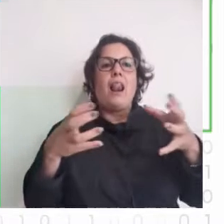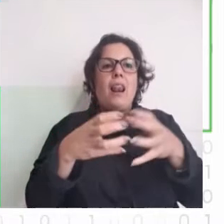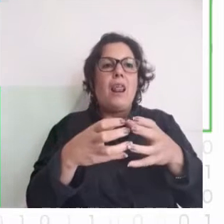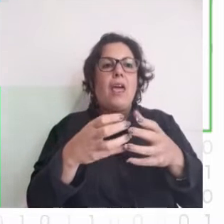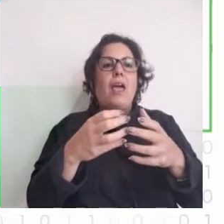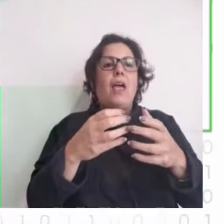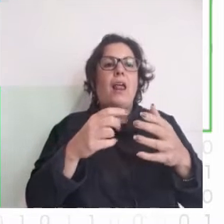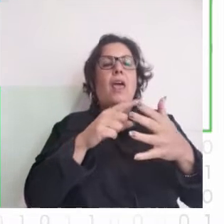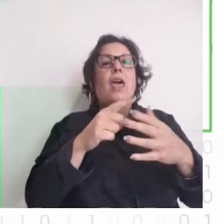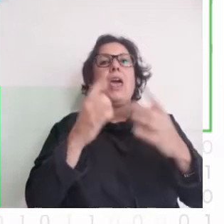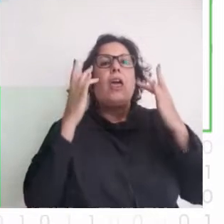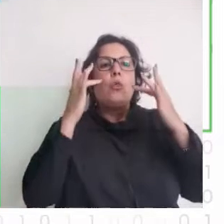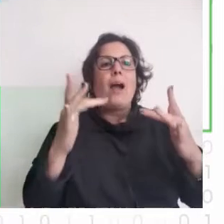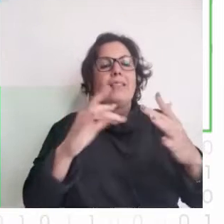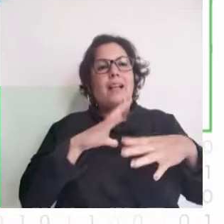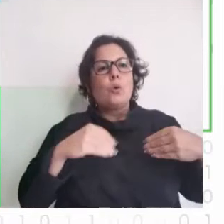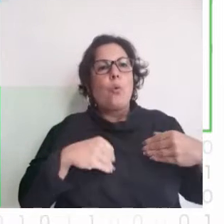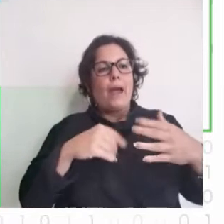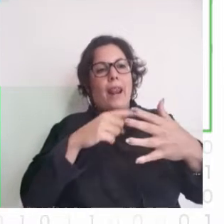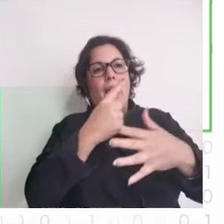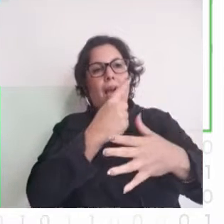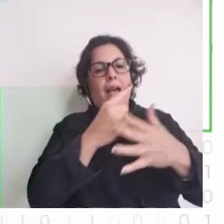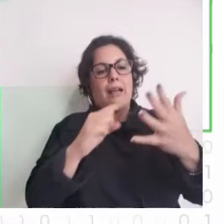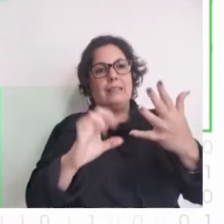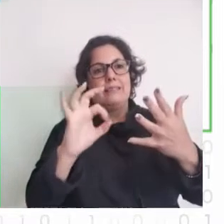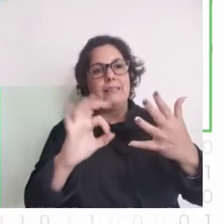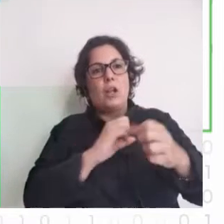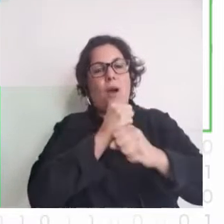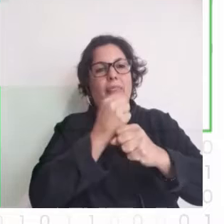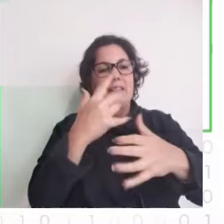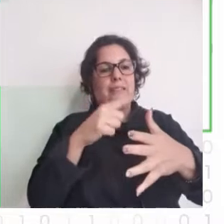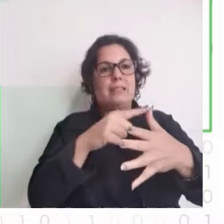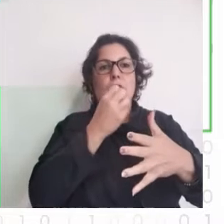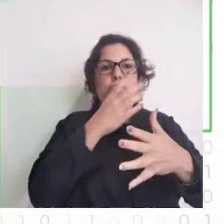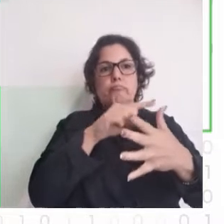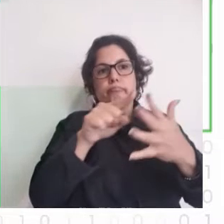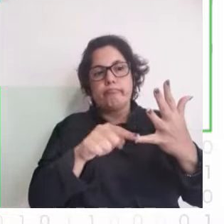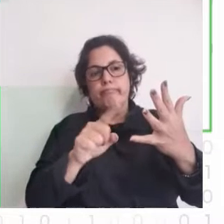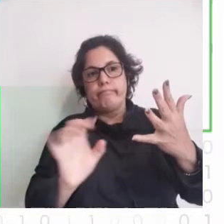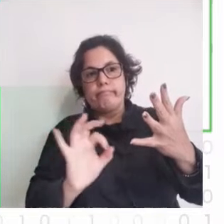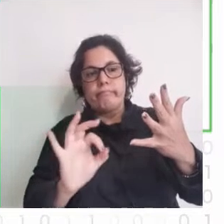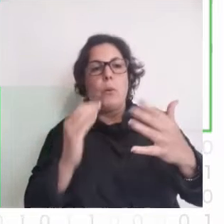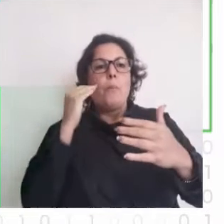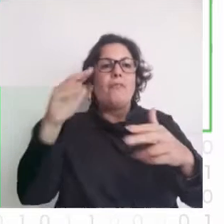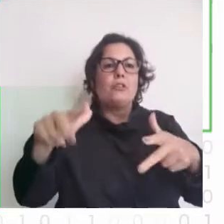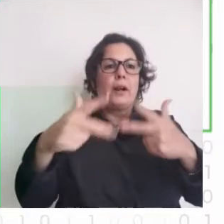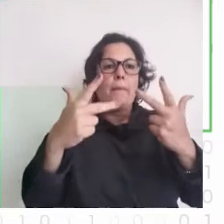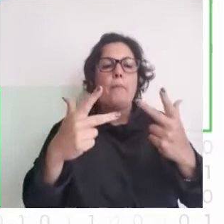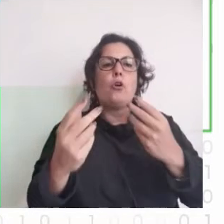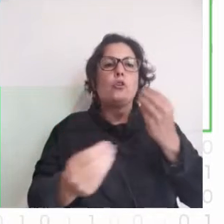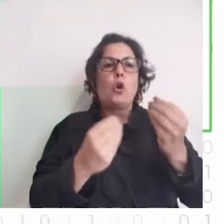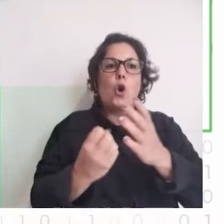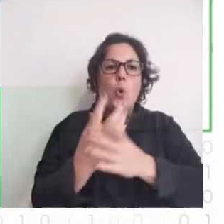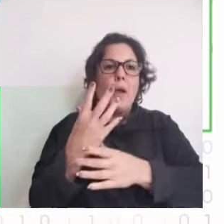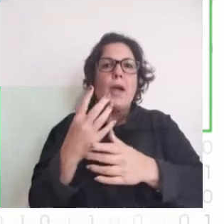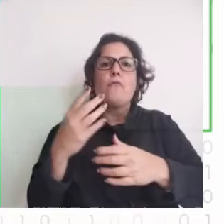quintiles socioculturales de las escuelas, en cuanto al grado, en cuanto a diferentes características del profesor remoto, como si era nuevo, si